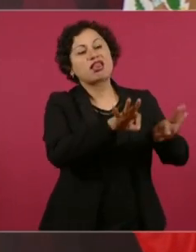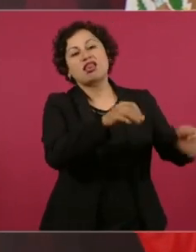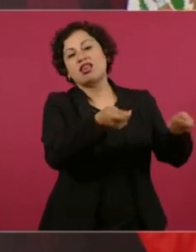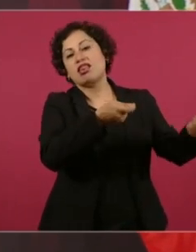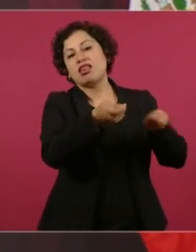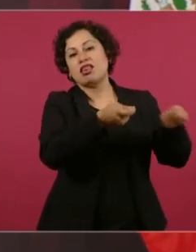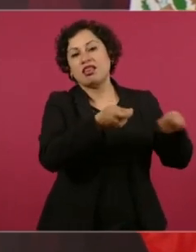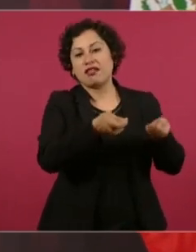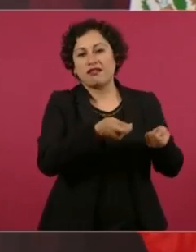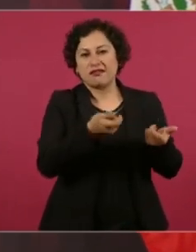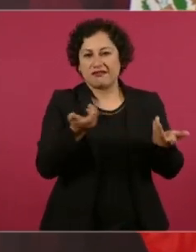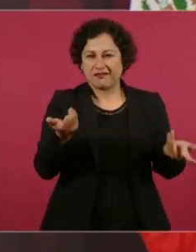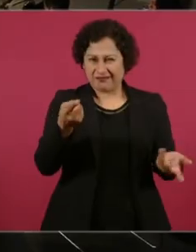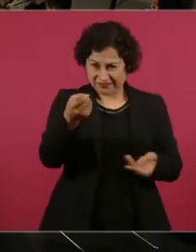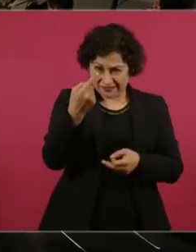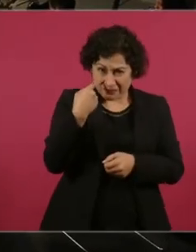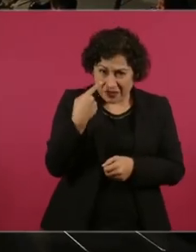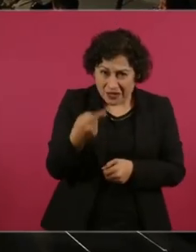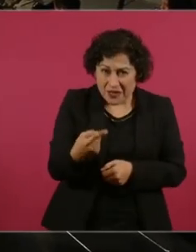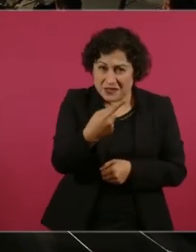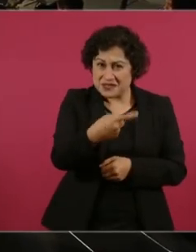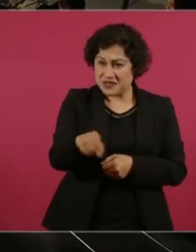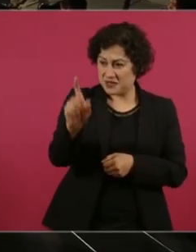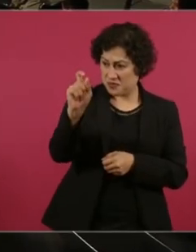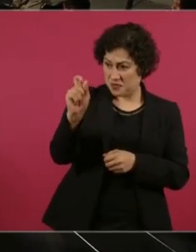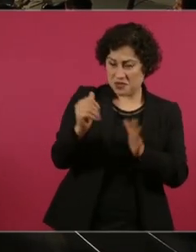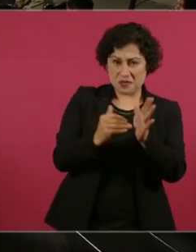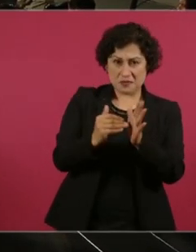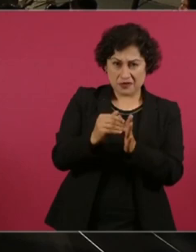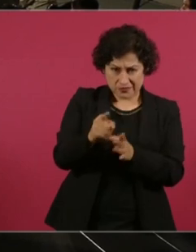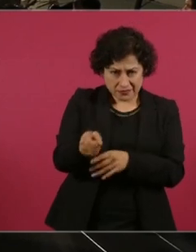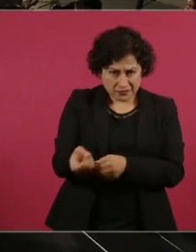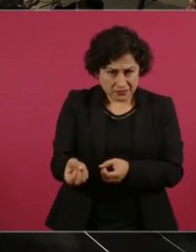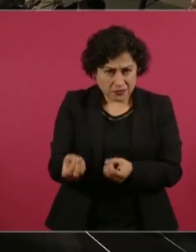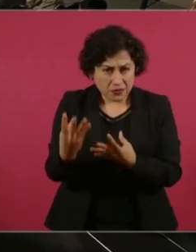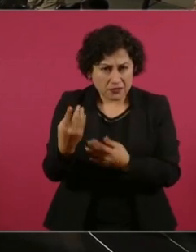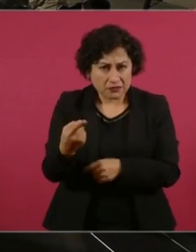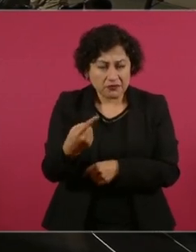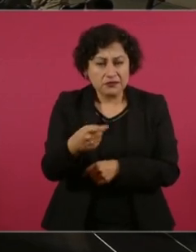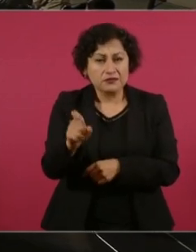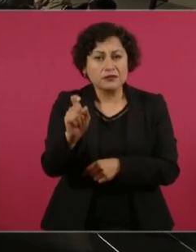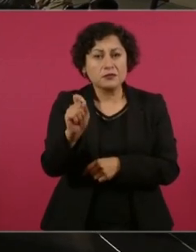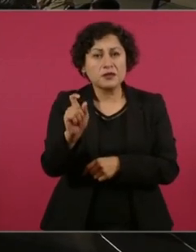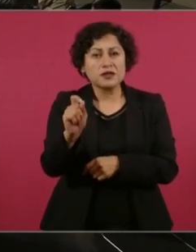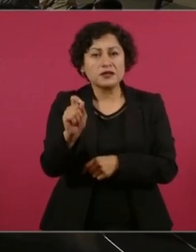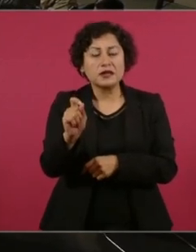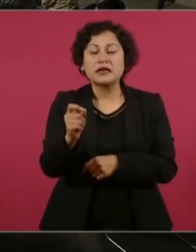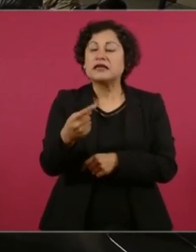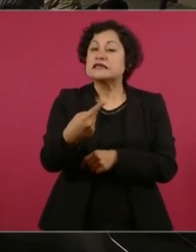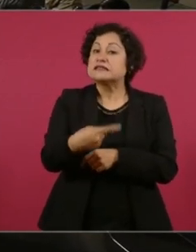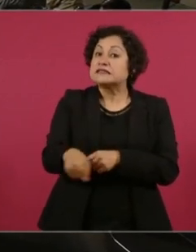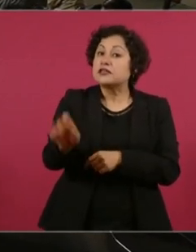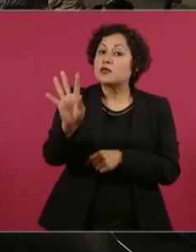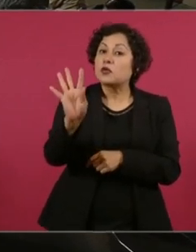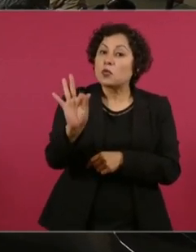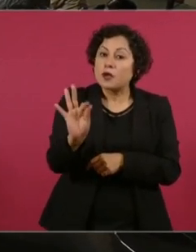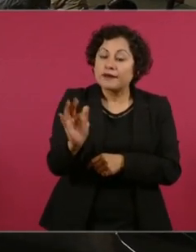120 millones. ¿Cuántos son? ¿120 millones? Uh-huh. 140 millones. Los 140 países.